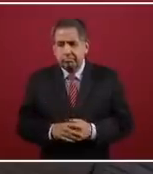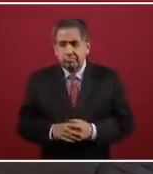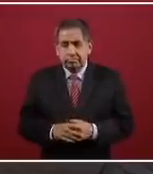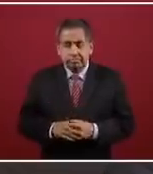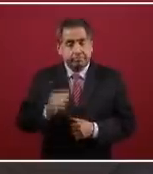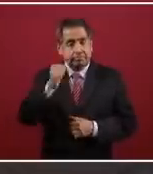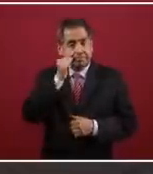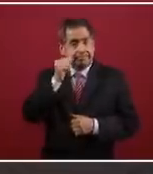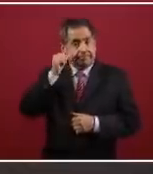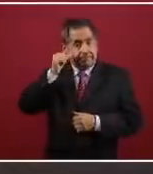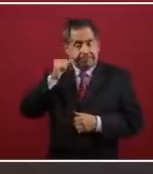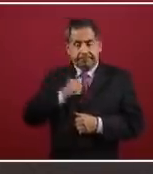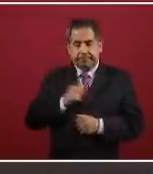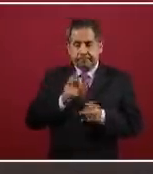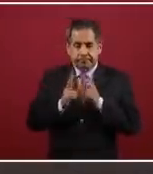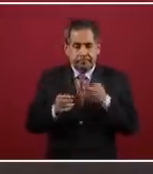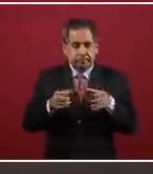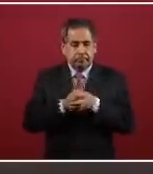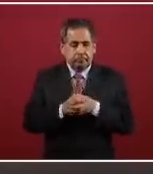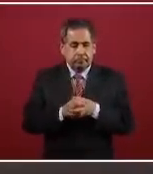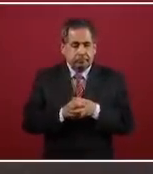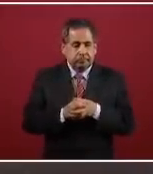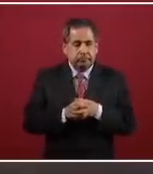reuní con la CENTE